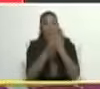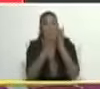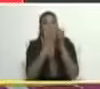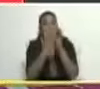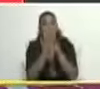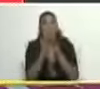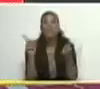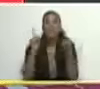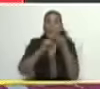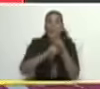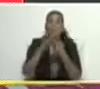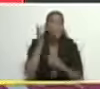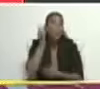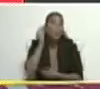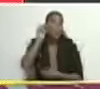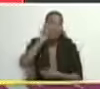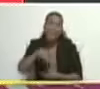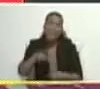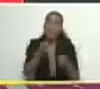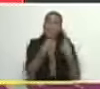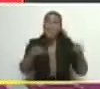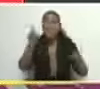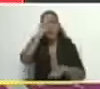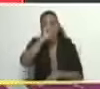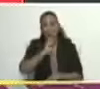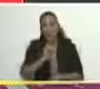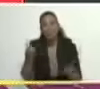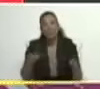Y su esposa está de cumpleaños, le mandamos acá